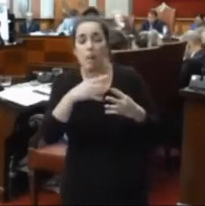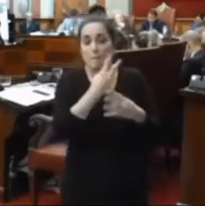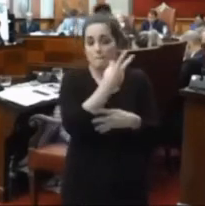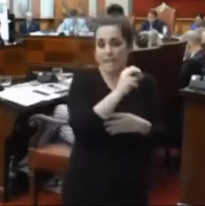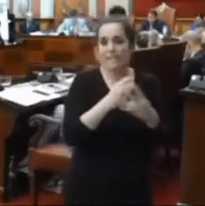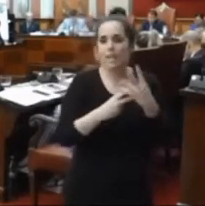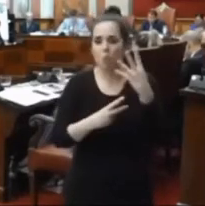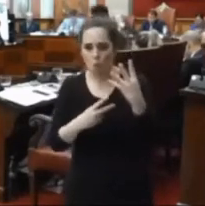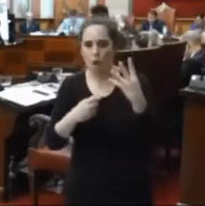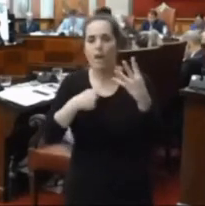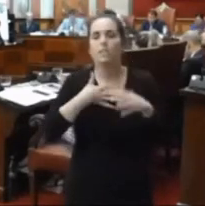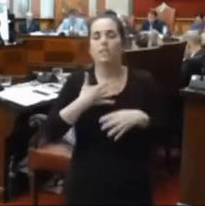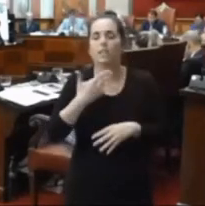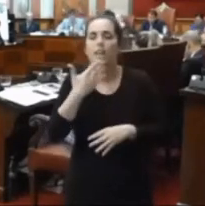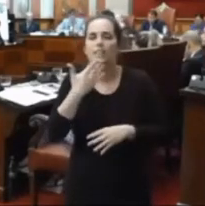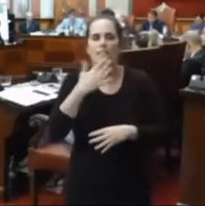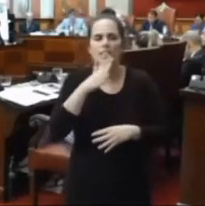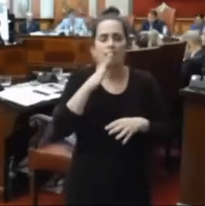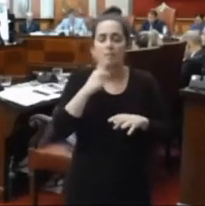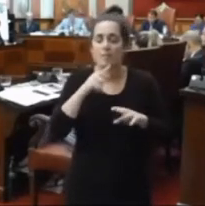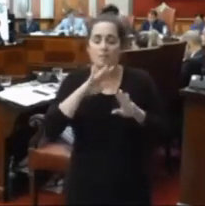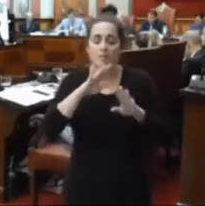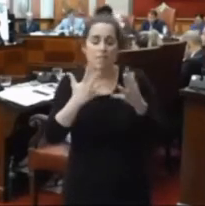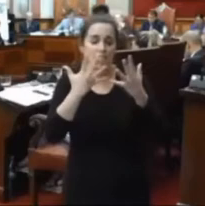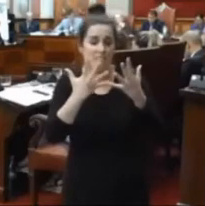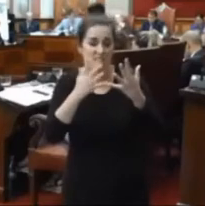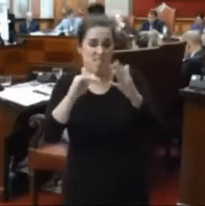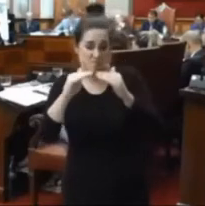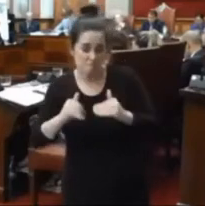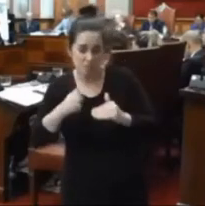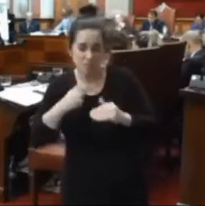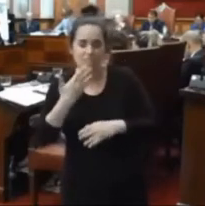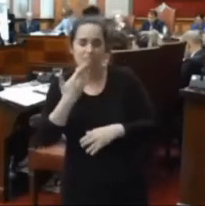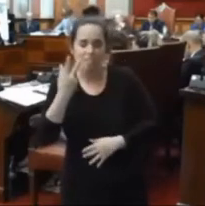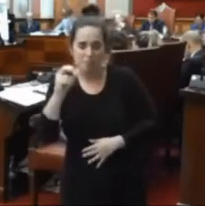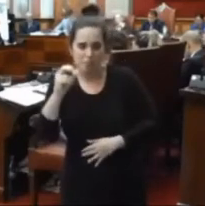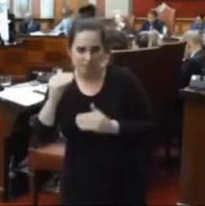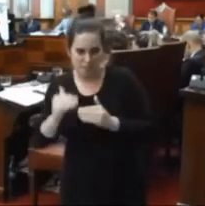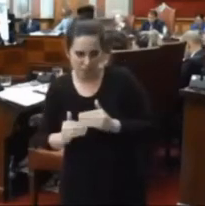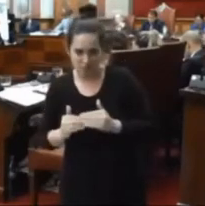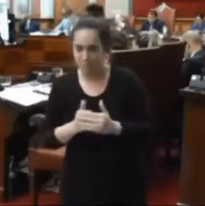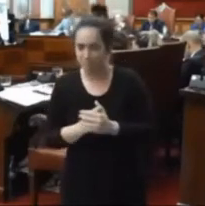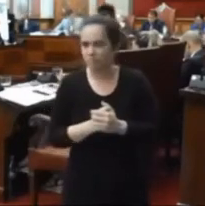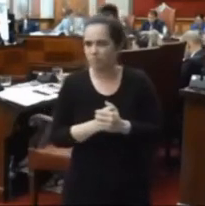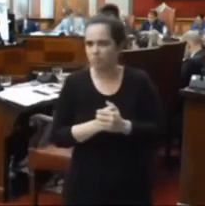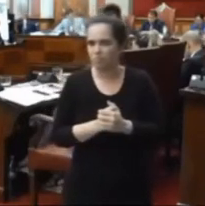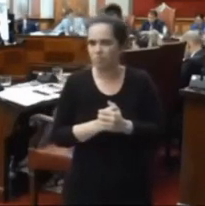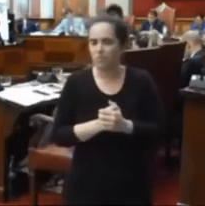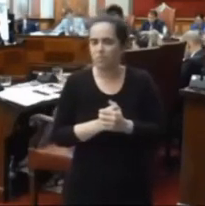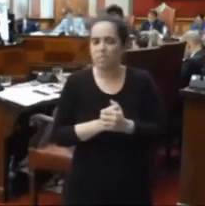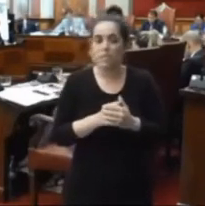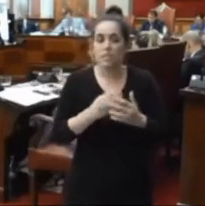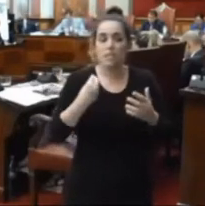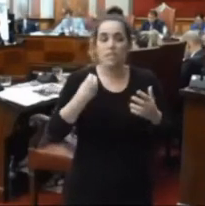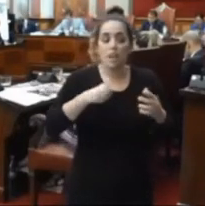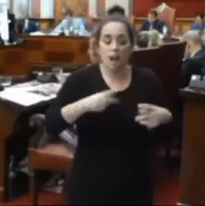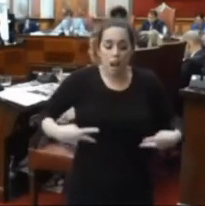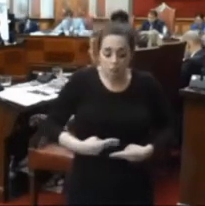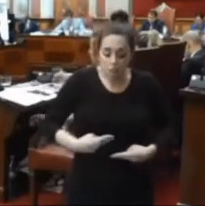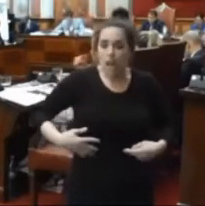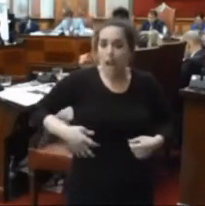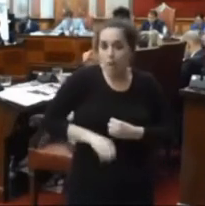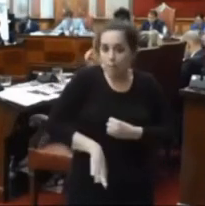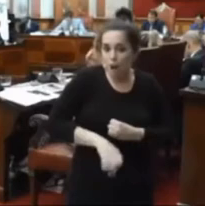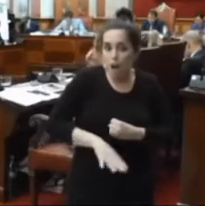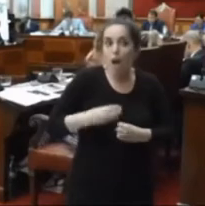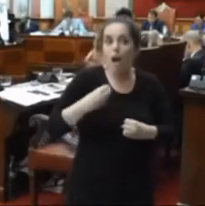de 1 de cada 10 eran menores de 20. Las interrupciones voluntarias del embarazo en menores de 20 años